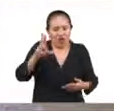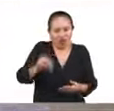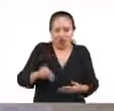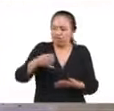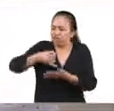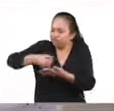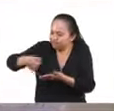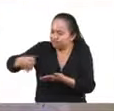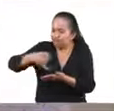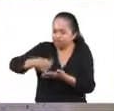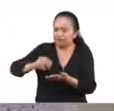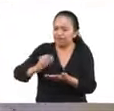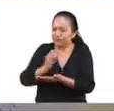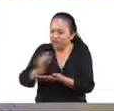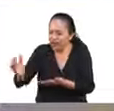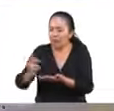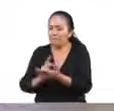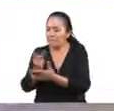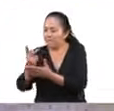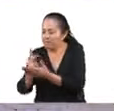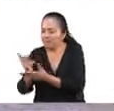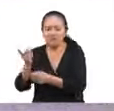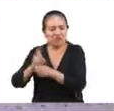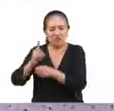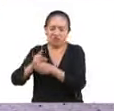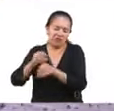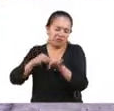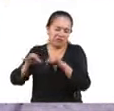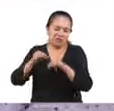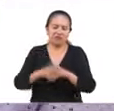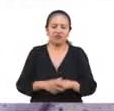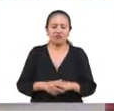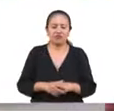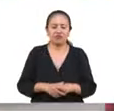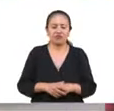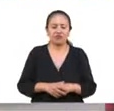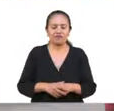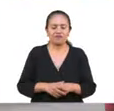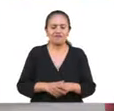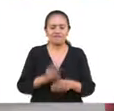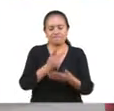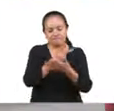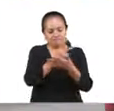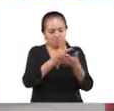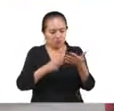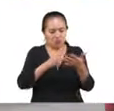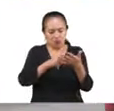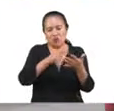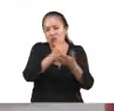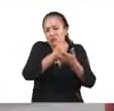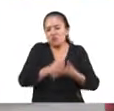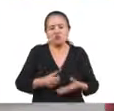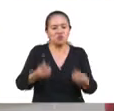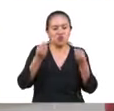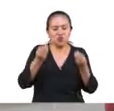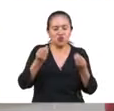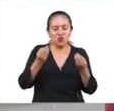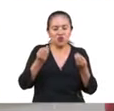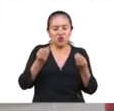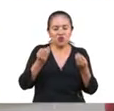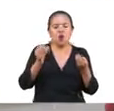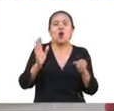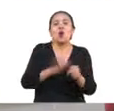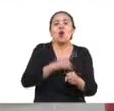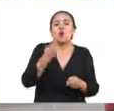milpas, cuidar las plantas. El programa pues me favoreció mucho porque pues llegó en el